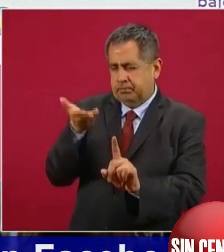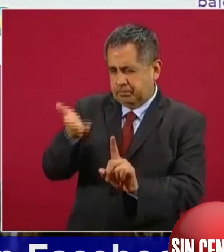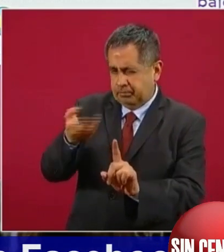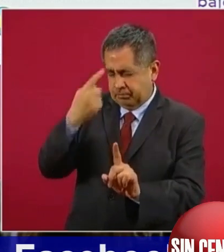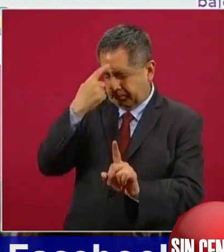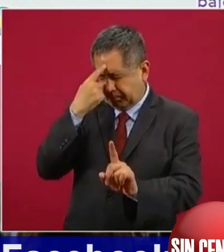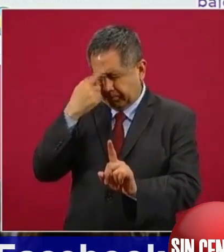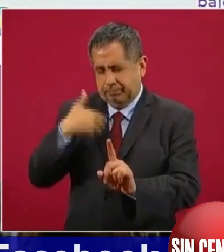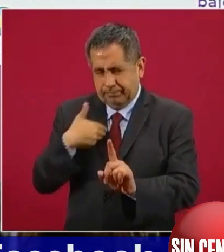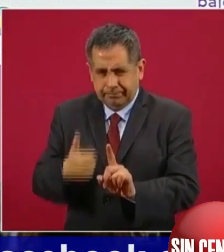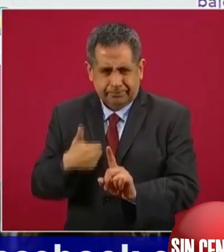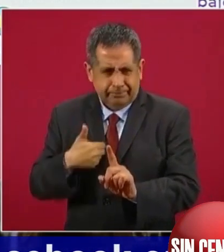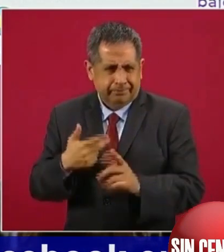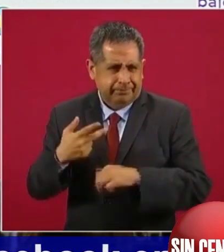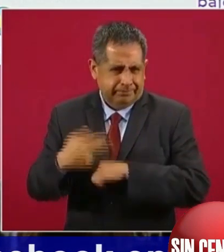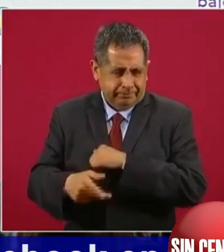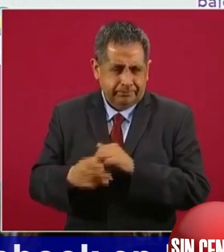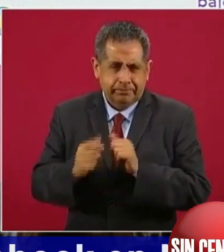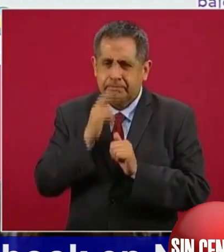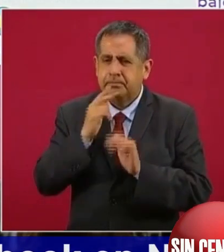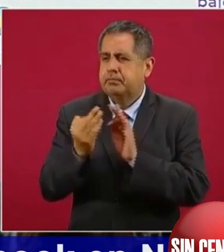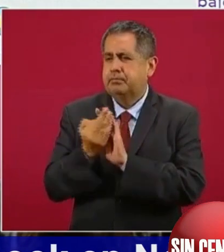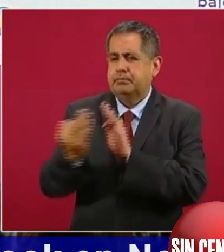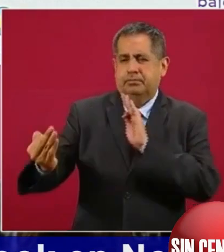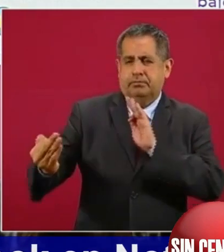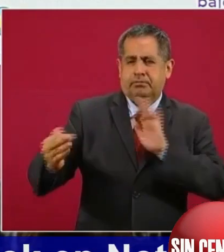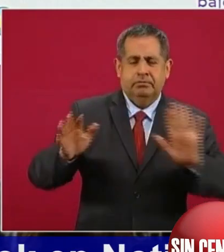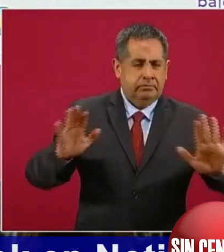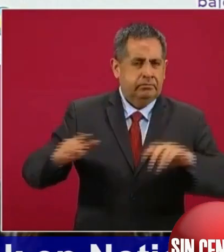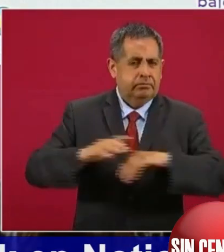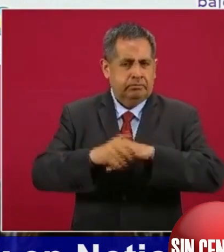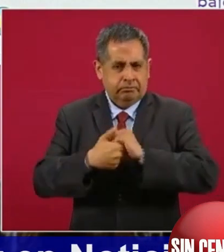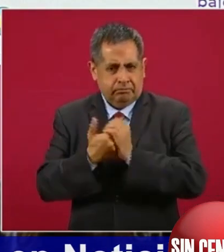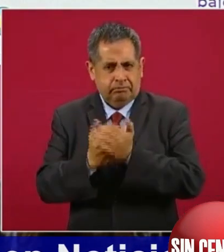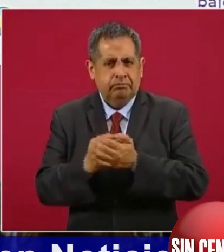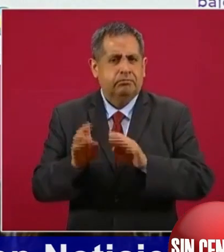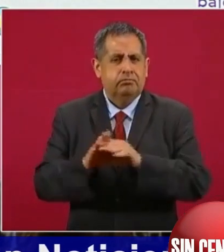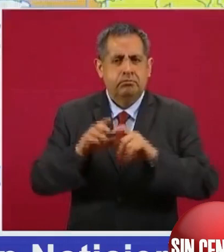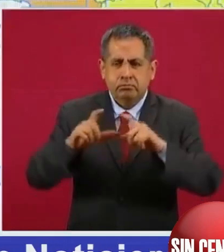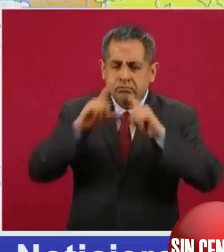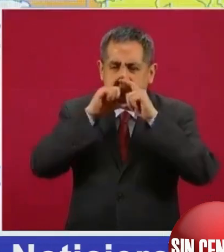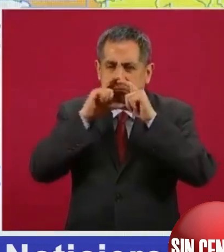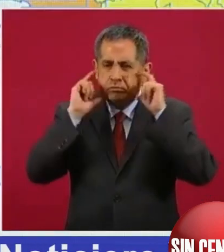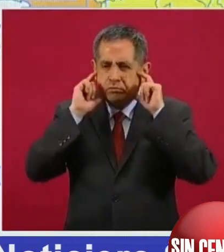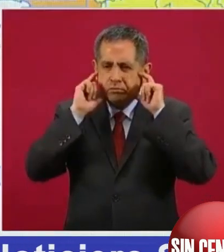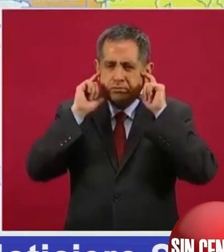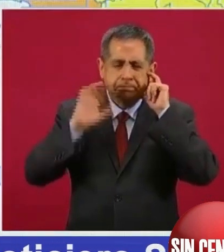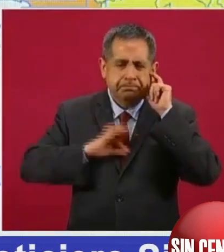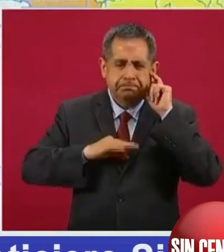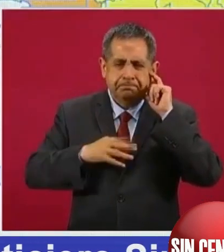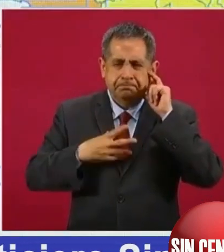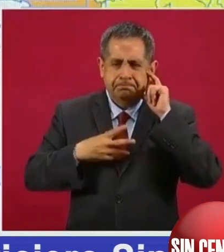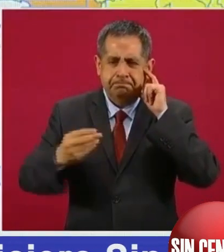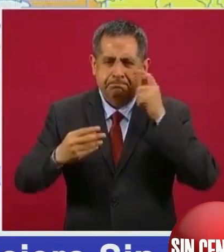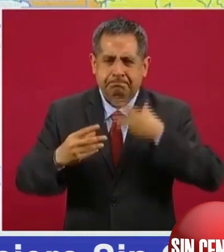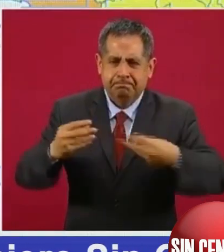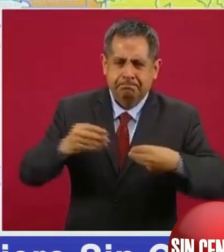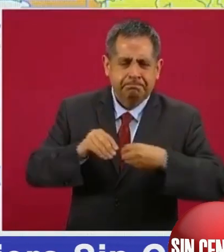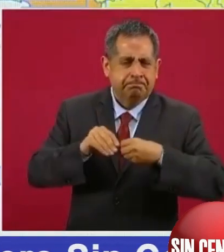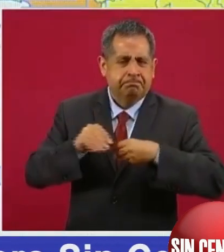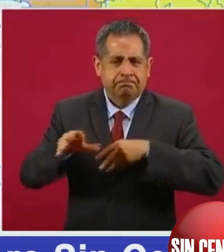conciencia del riesgo, mantener la sana distancia, lavarse las manos, el uso de cubrebocas para evitar transmitir en